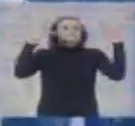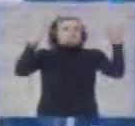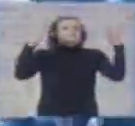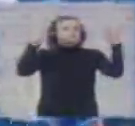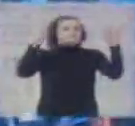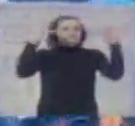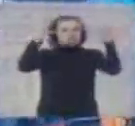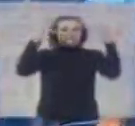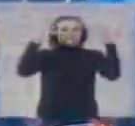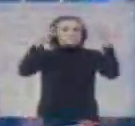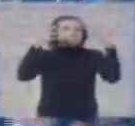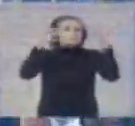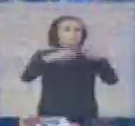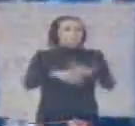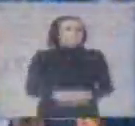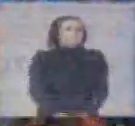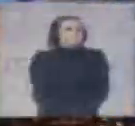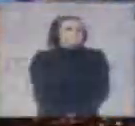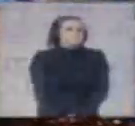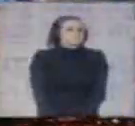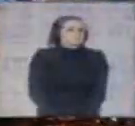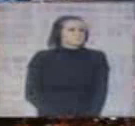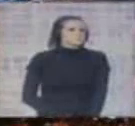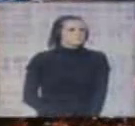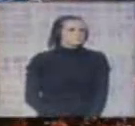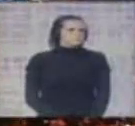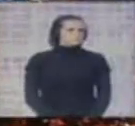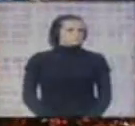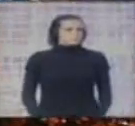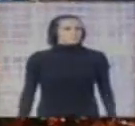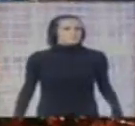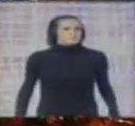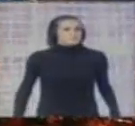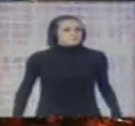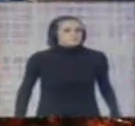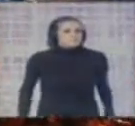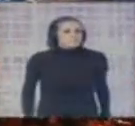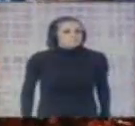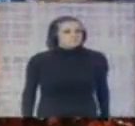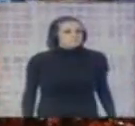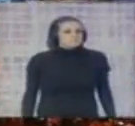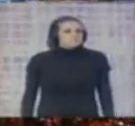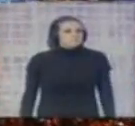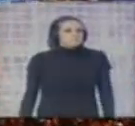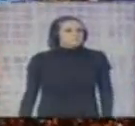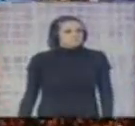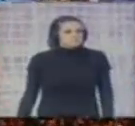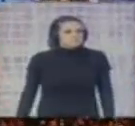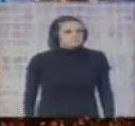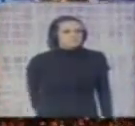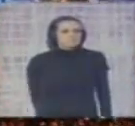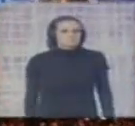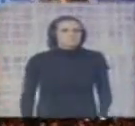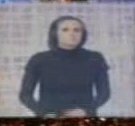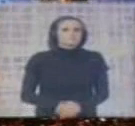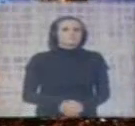canción con un toque bastante reivindicativo, recordando lo que pasó el año pasado, cuando aún haciéndose con una de las plazas para la gran